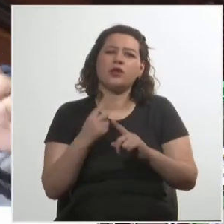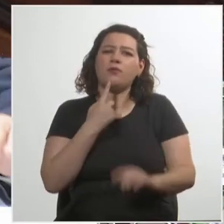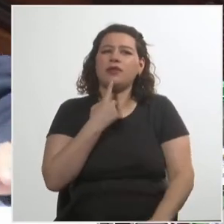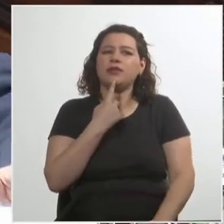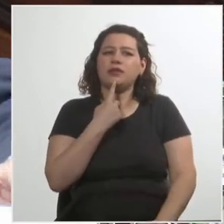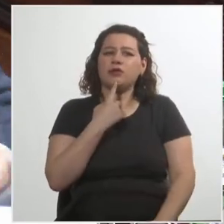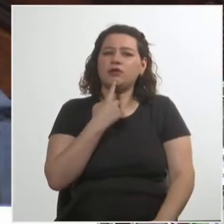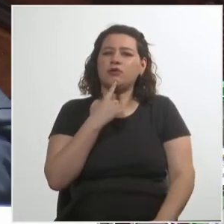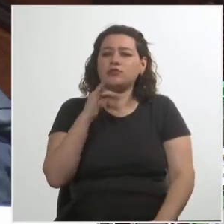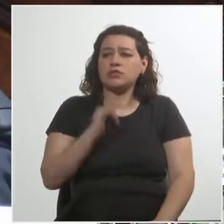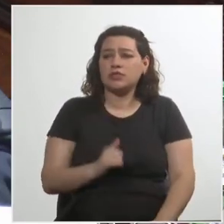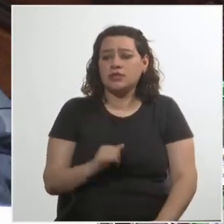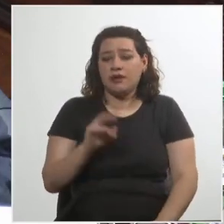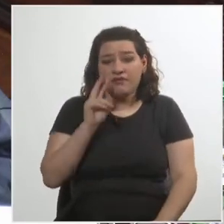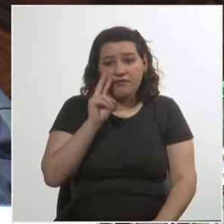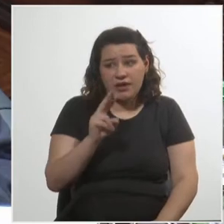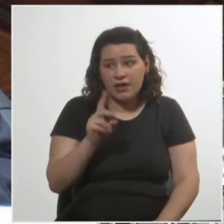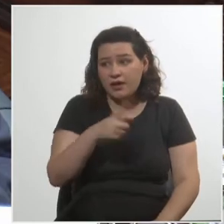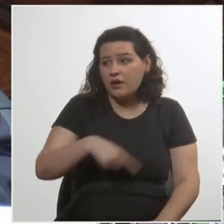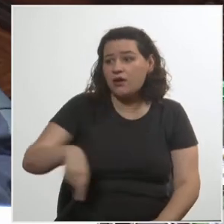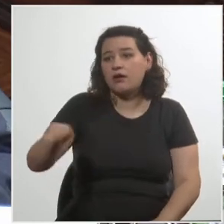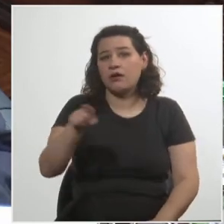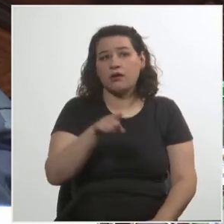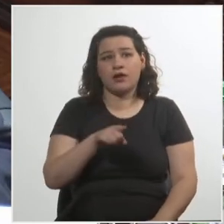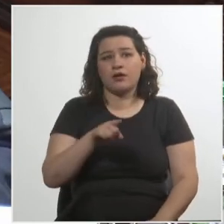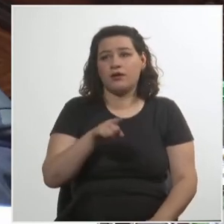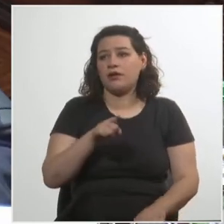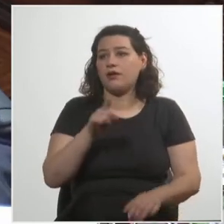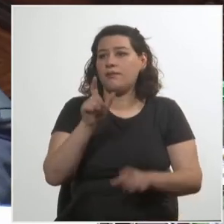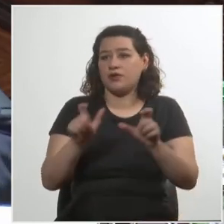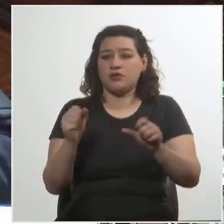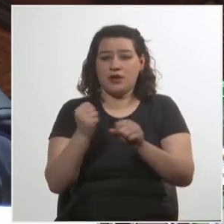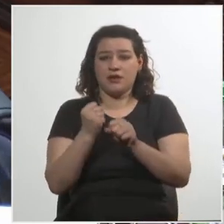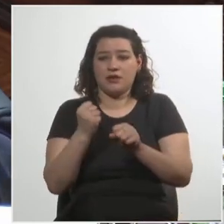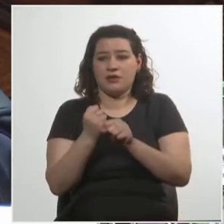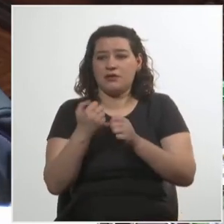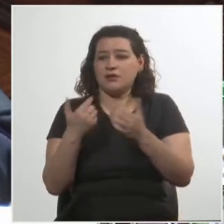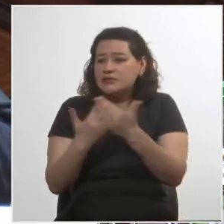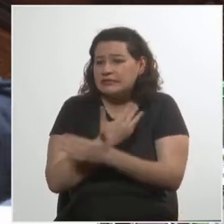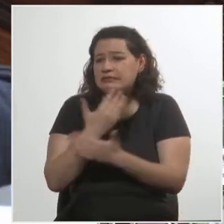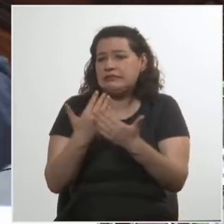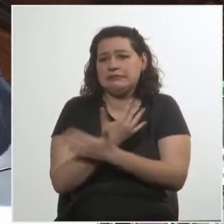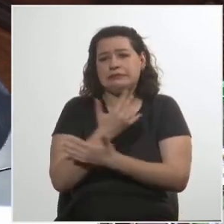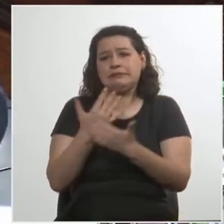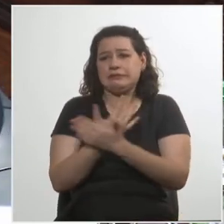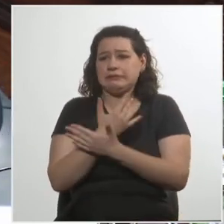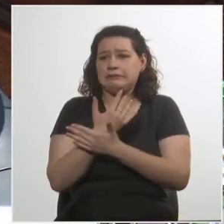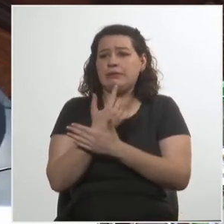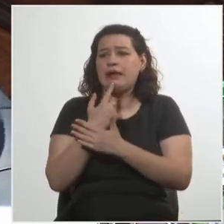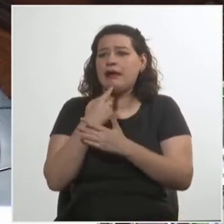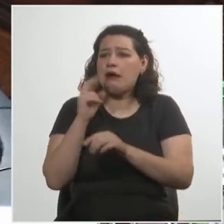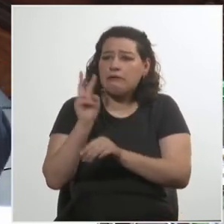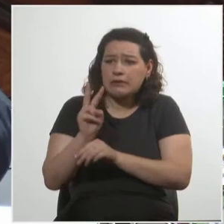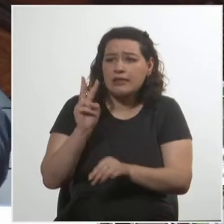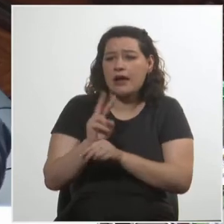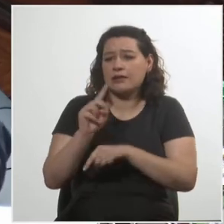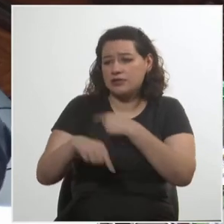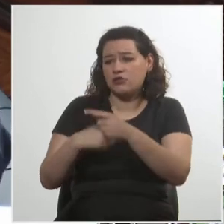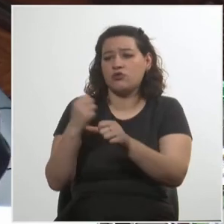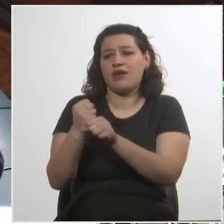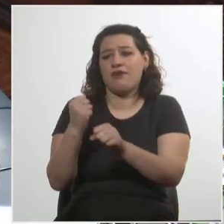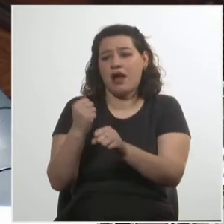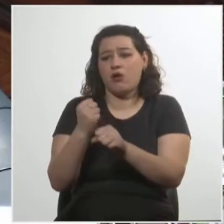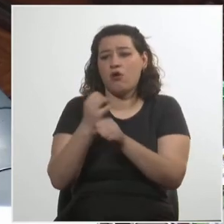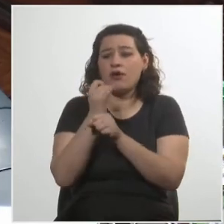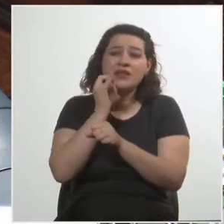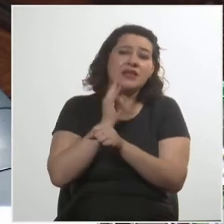ve lo que han sido los sacrificios hechos en todos lados para sostener la lechería la producción y el trabajo del Uruguay